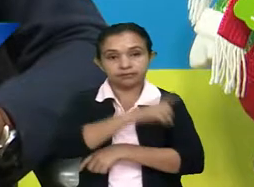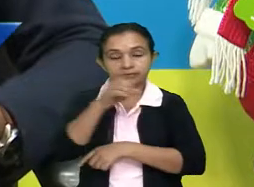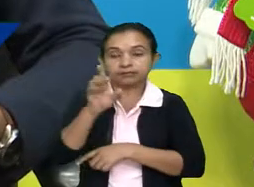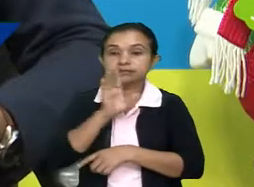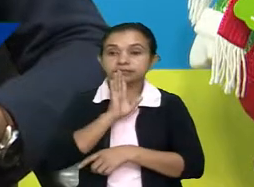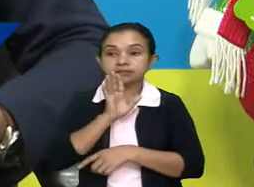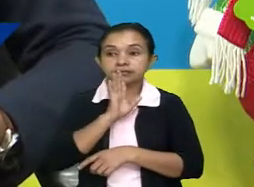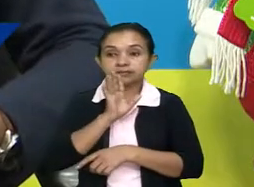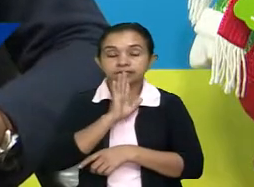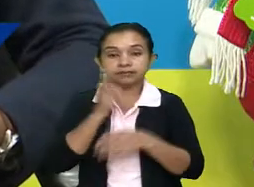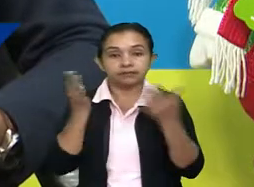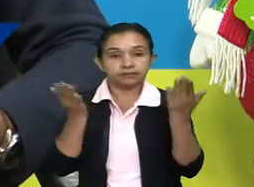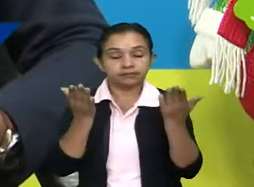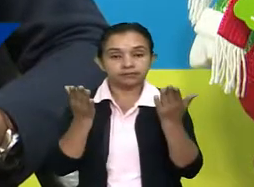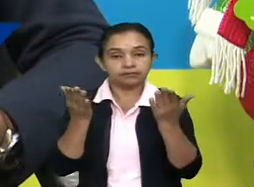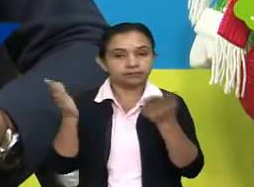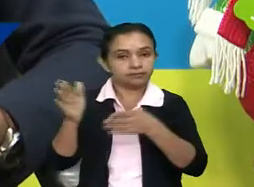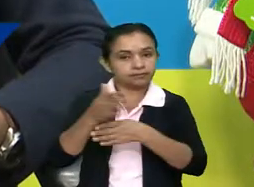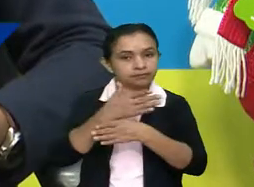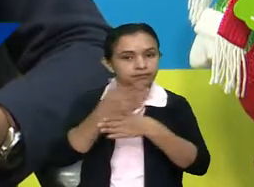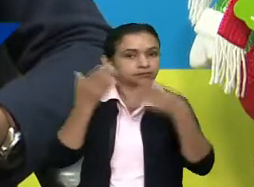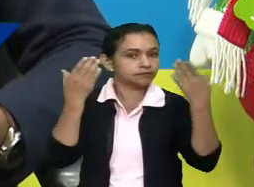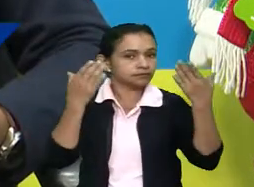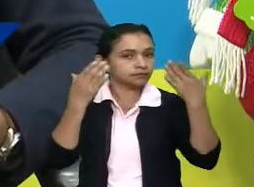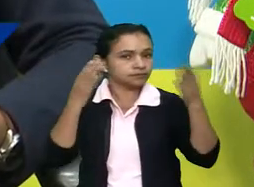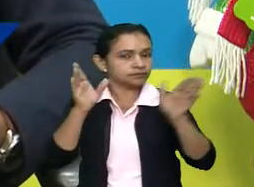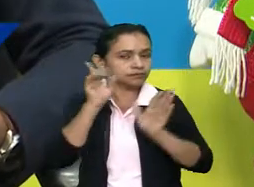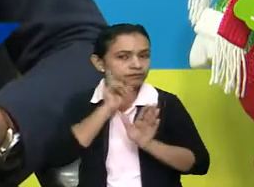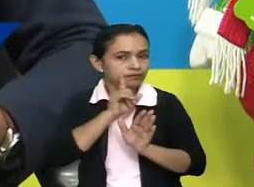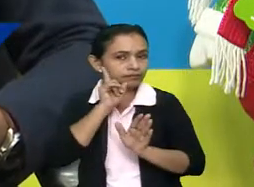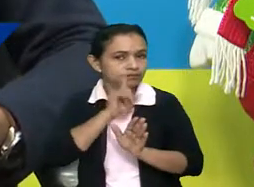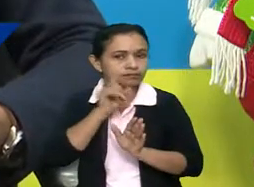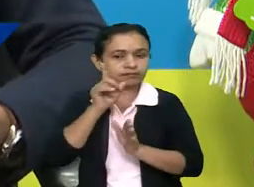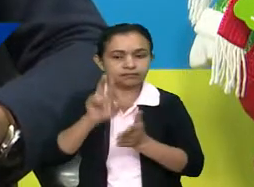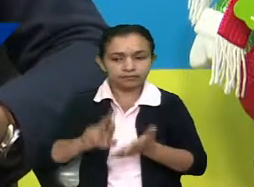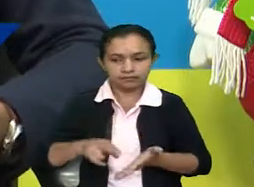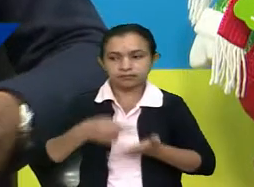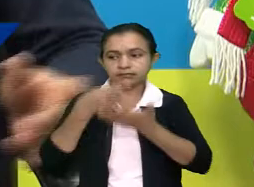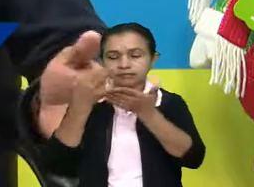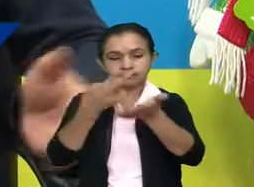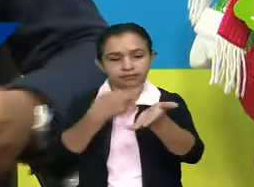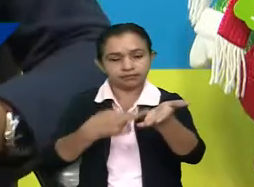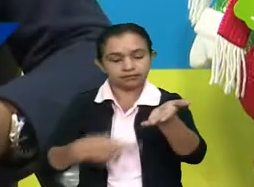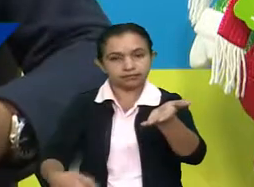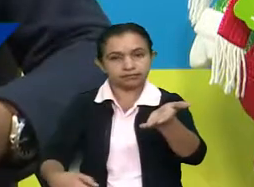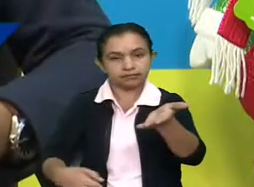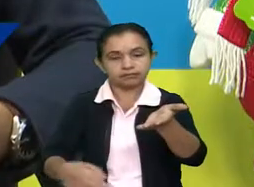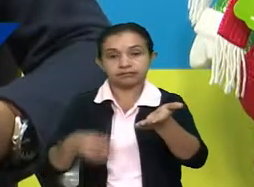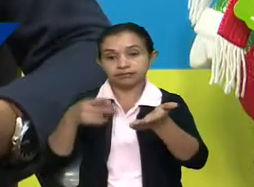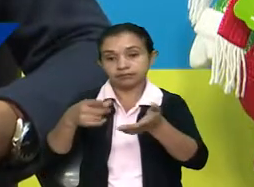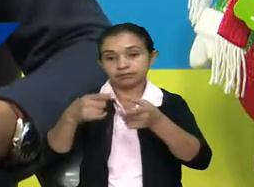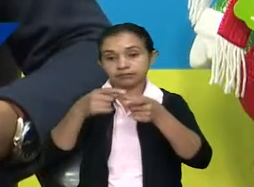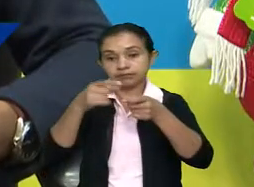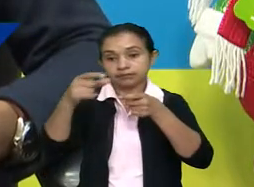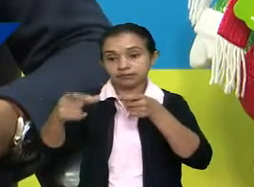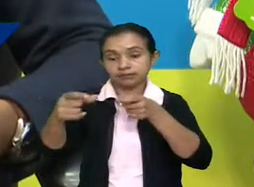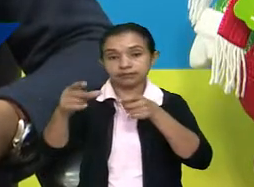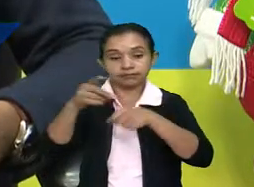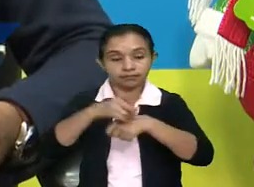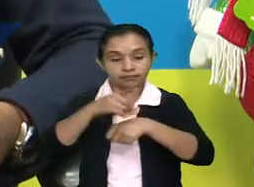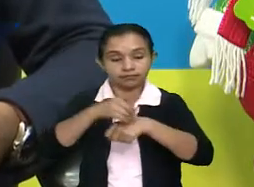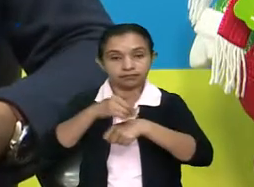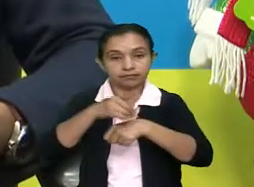conversando sobre los mitos y creencias en la donación de sangre para ello tenemos como invitado al doctor